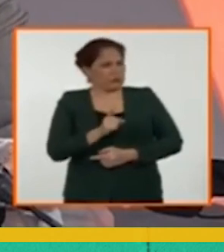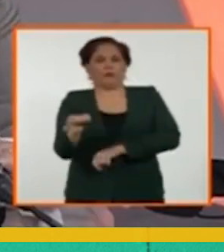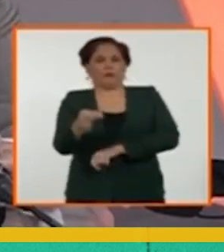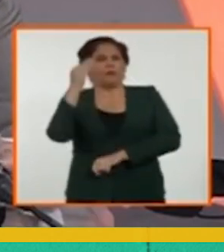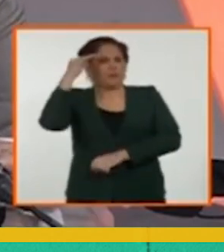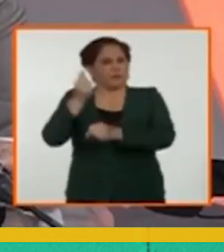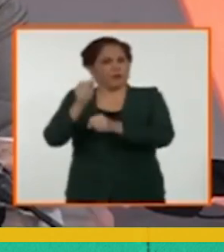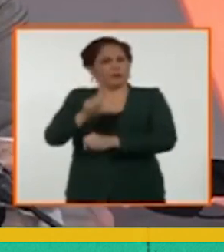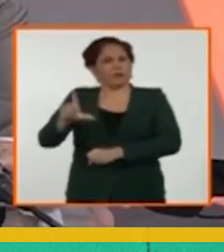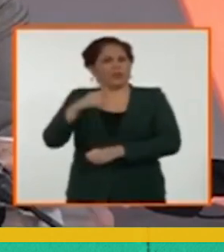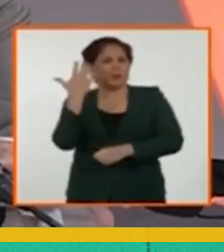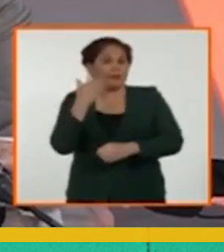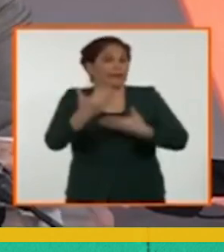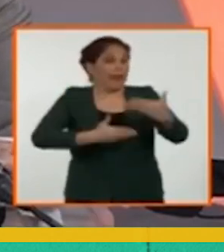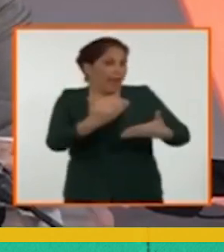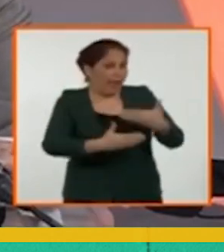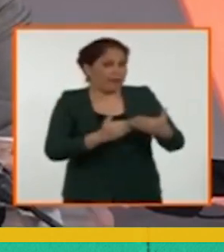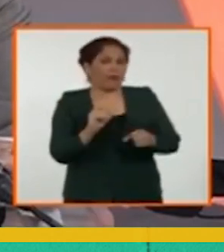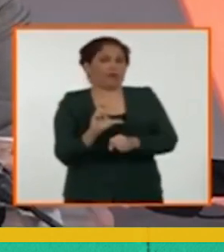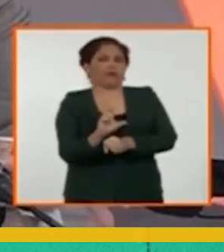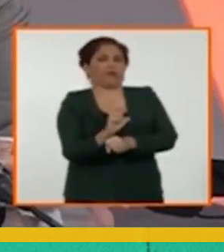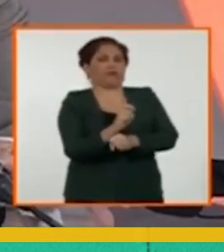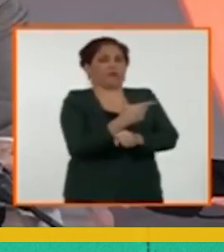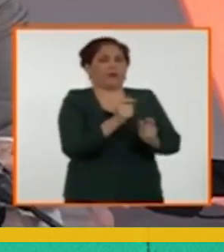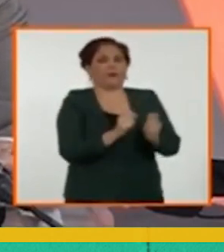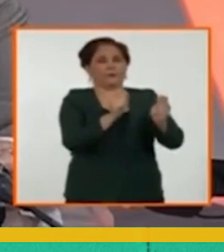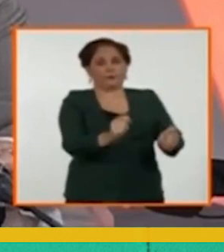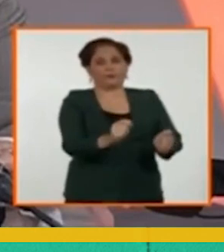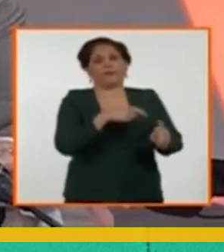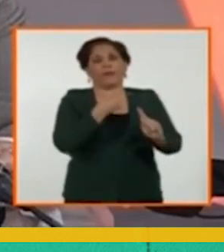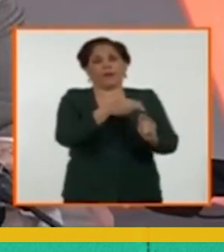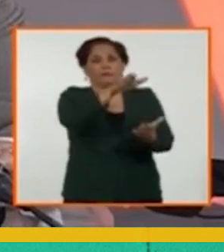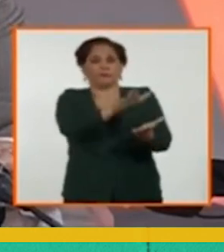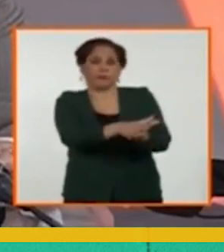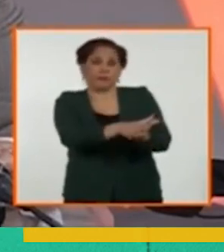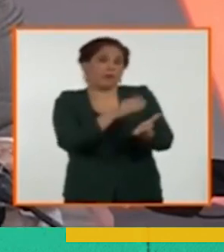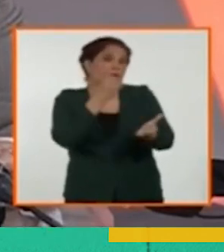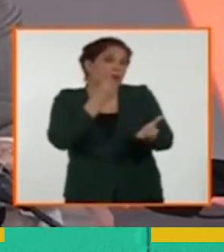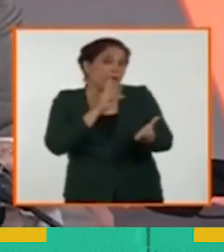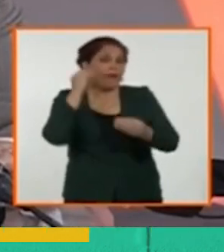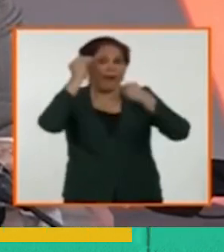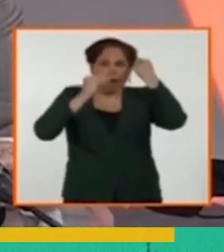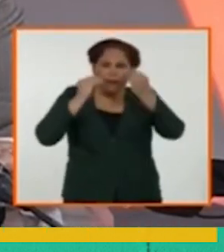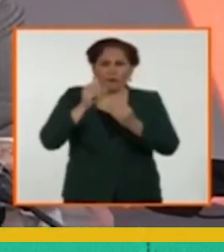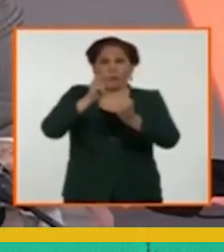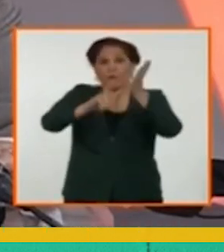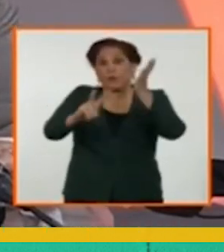los municipios. Los trámites podían ser muy dilatados en otro momento, podían ser muy dilatados, podía hacerse análisis en un nivel